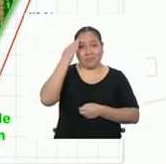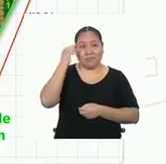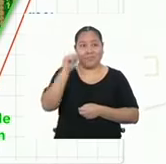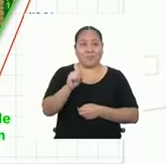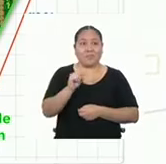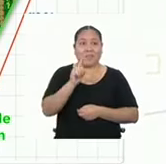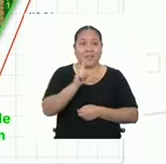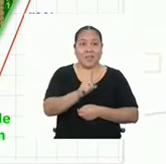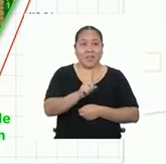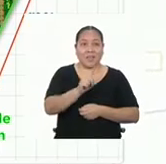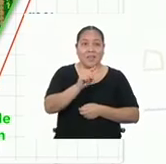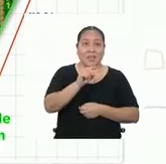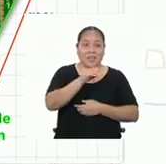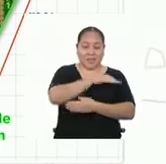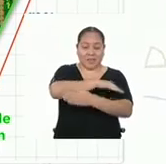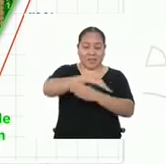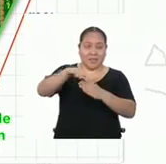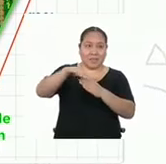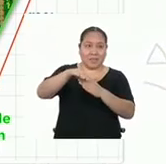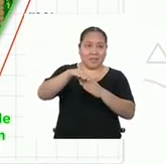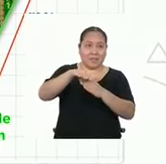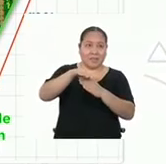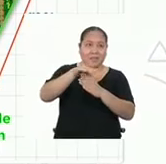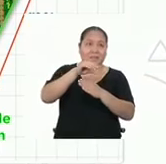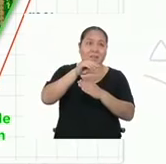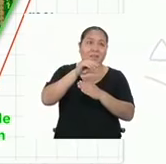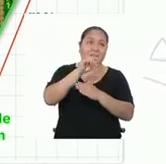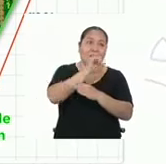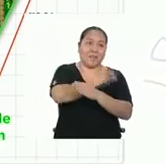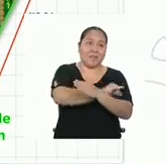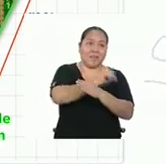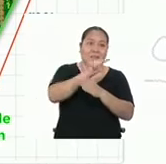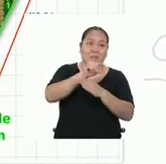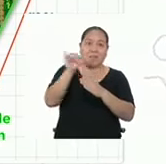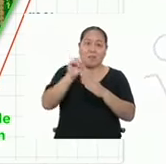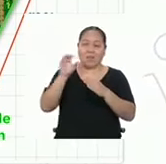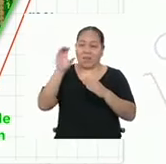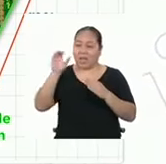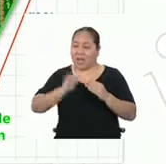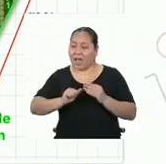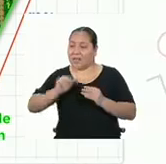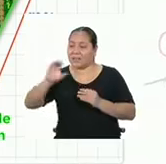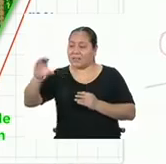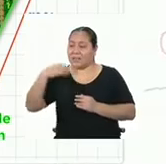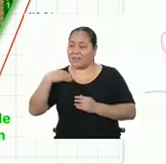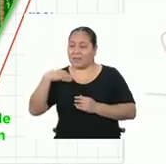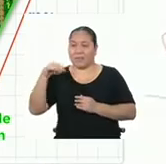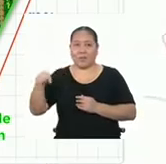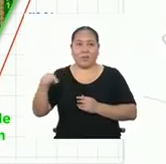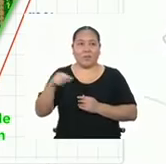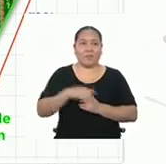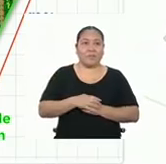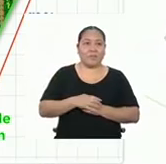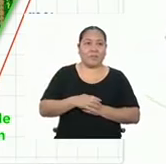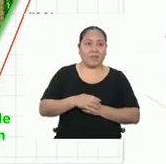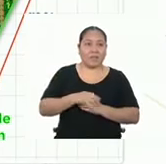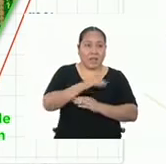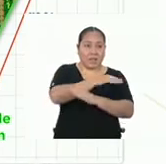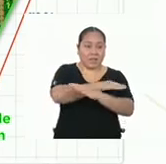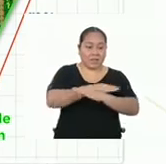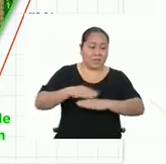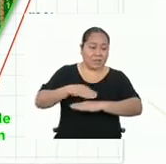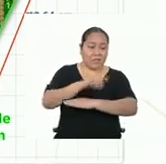110,64 Igual que el segmento AC de mi terreno Además, el segmento IH